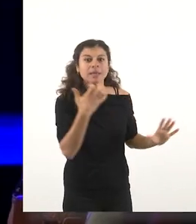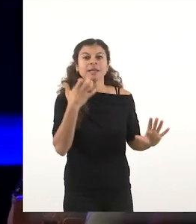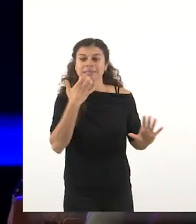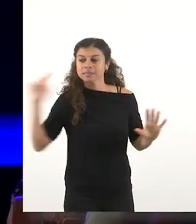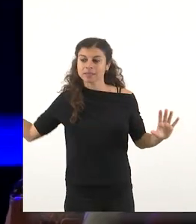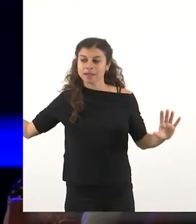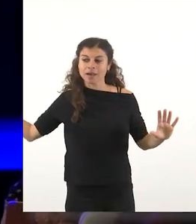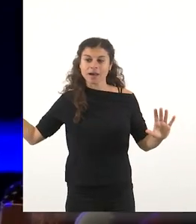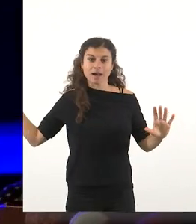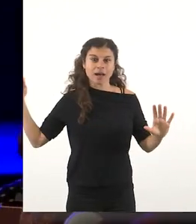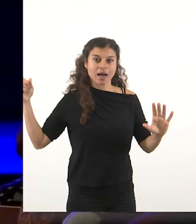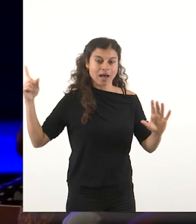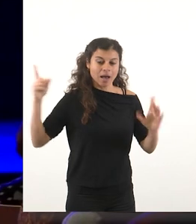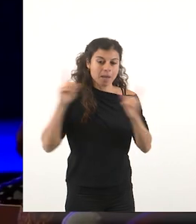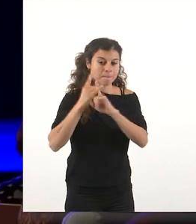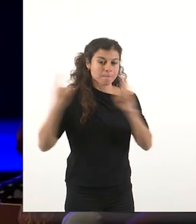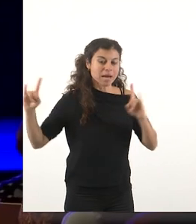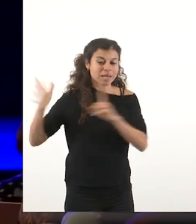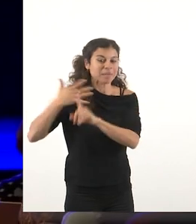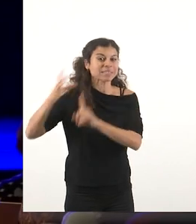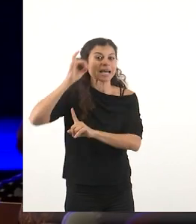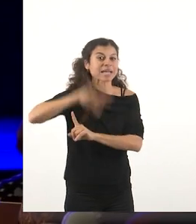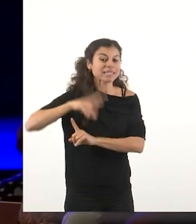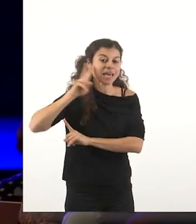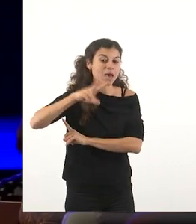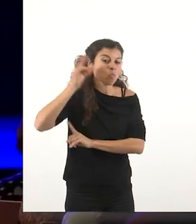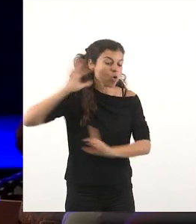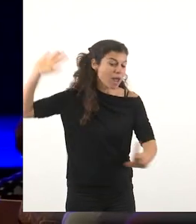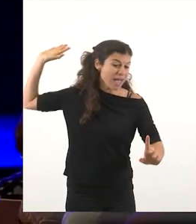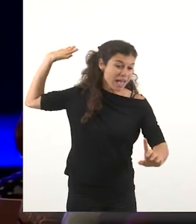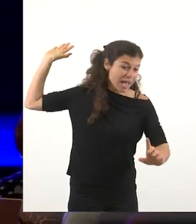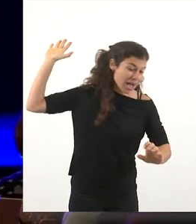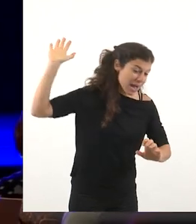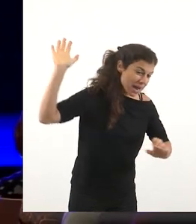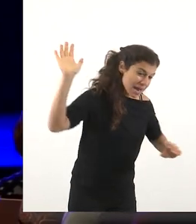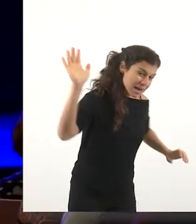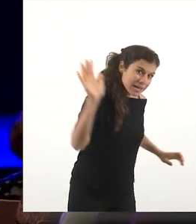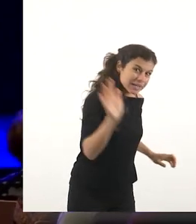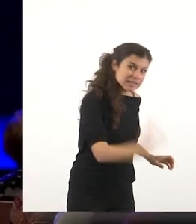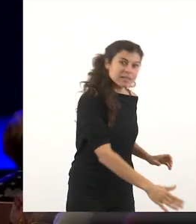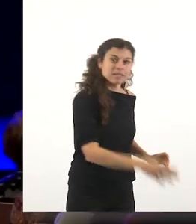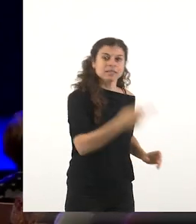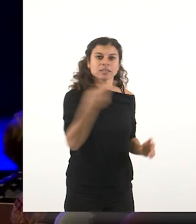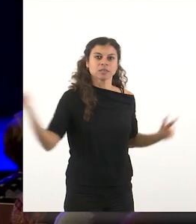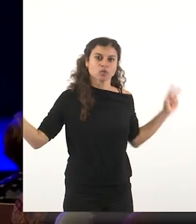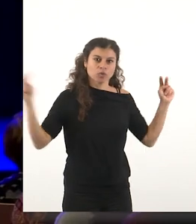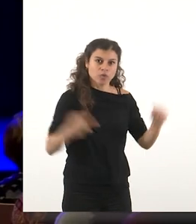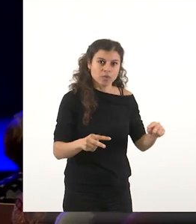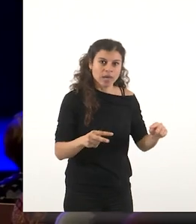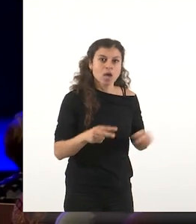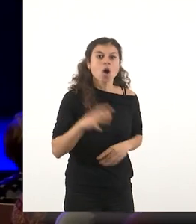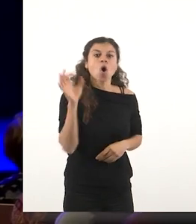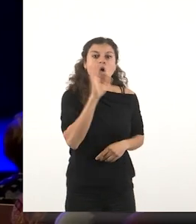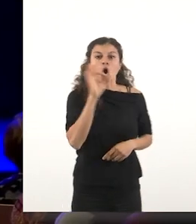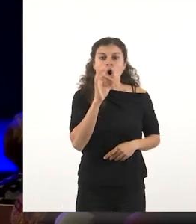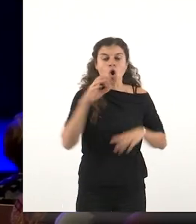la maltratadora en el parque, eres tú que te ve todo el mundo pegando en la hostia de la nada, tu novia que está sentado callado. O si Vox saca esta parte de monólogo en